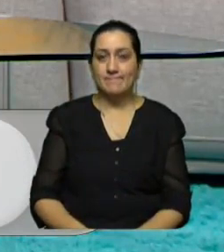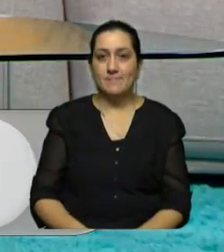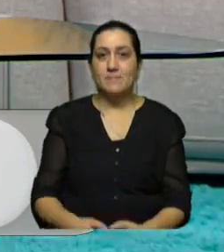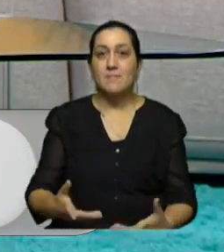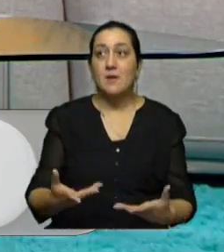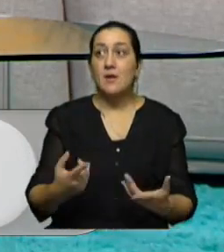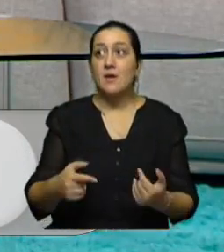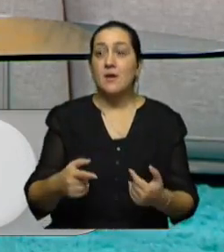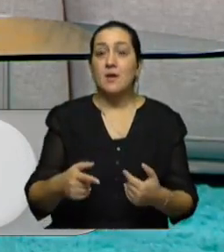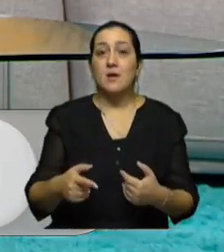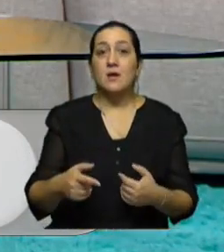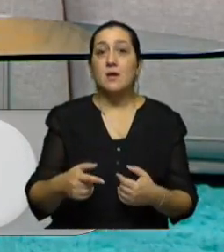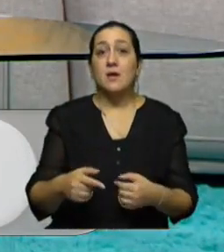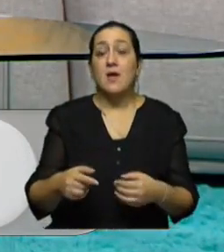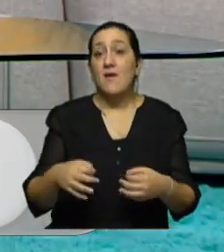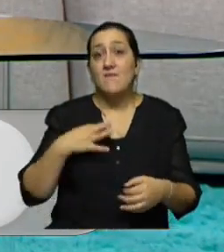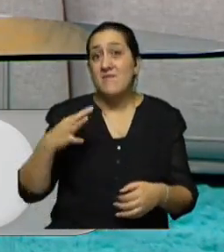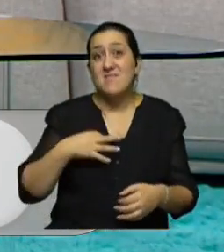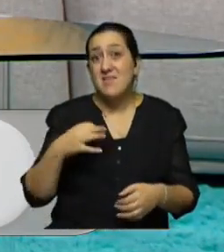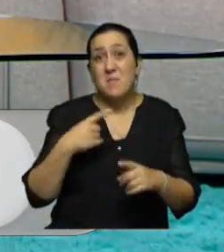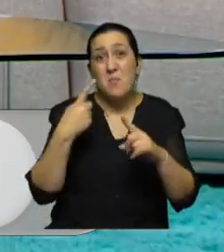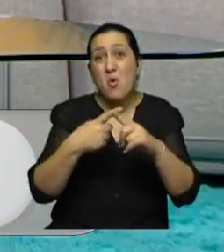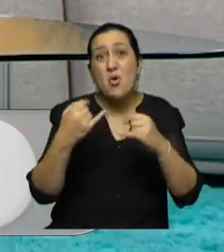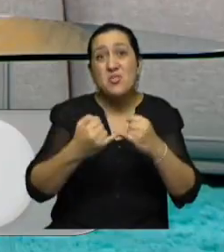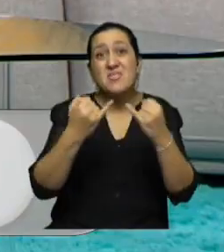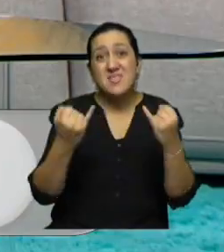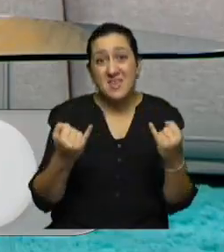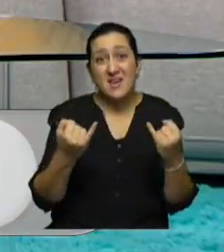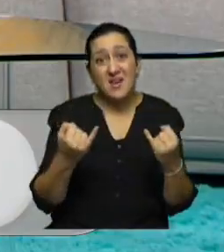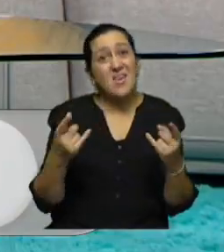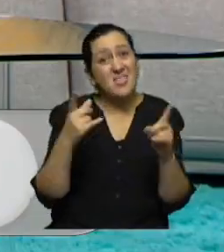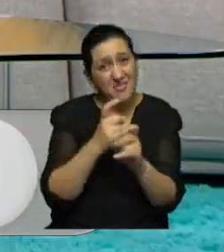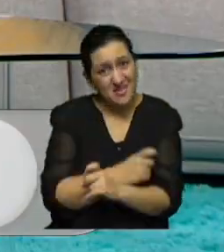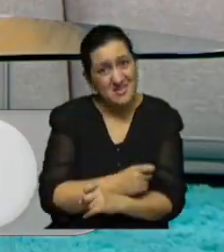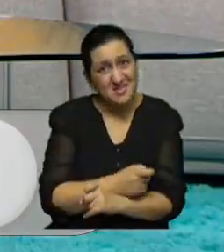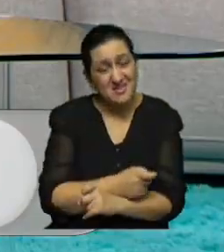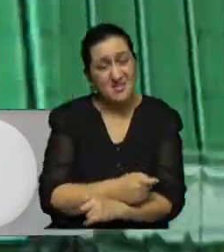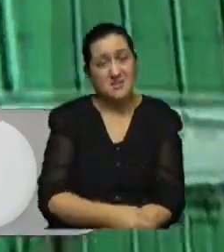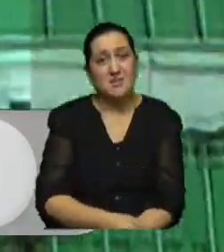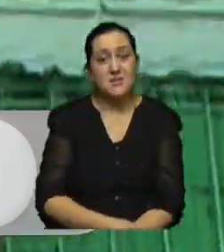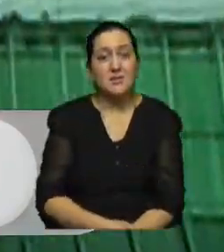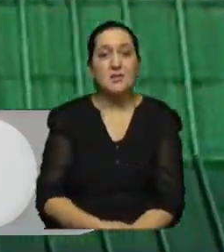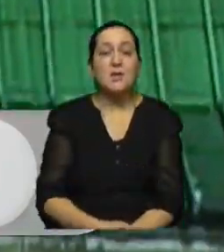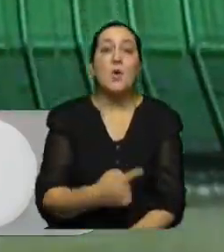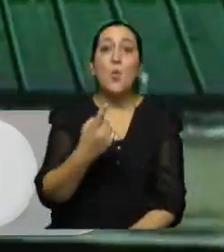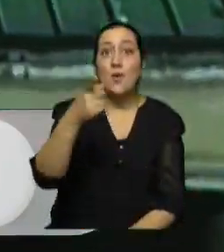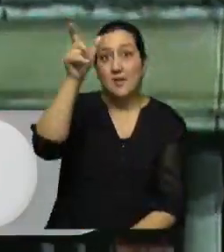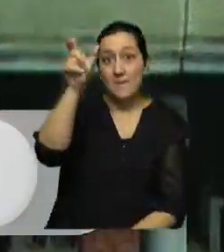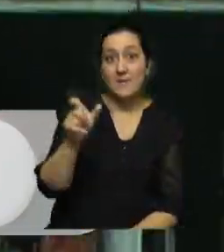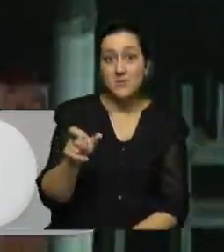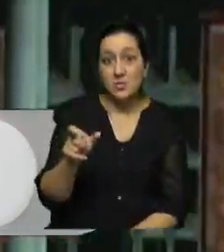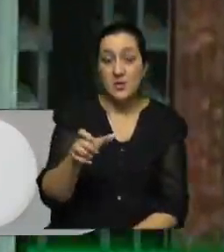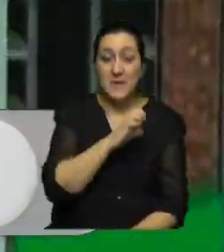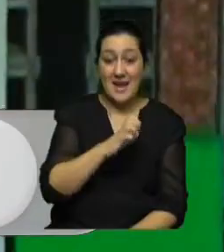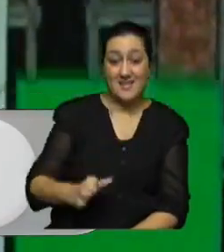bancar lo mínimo que es subsistir ese día, es durísimo. Para mí eso es ser pobre. Una de esas personas, por ejemplo, que para el Estado